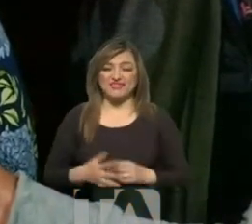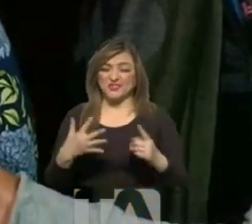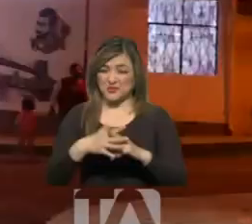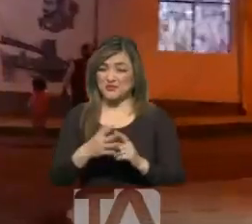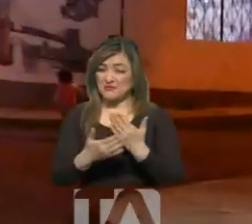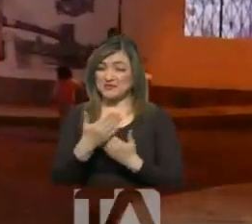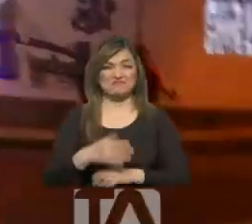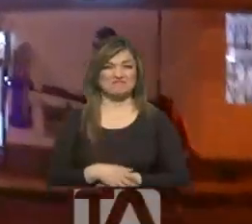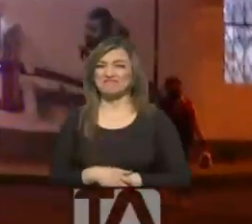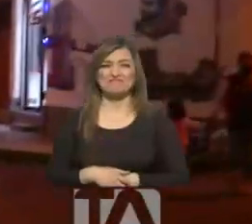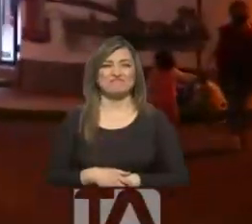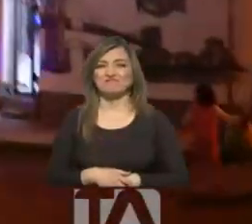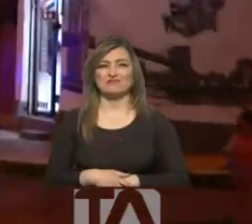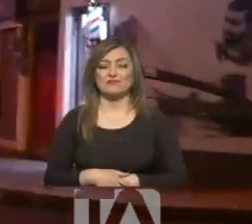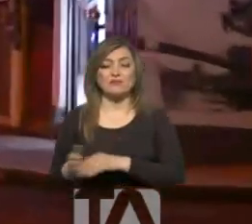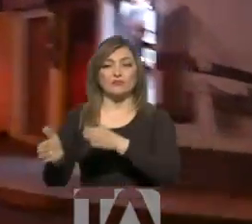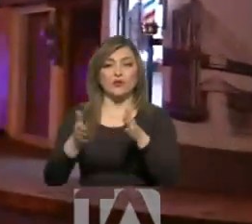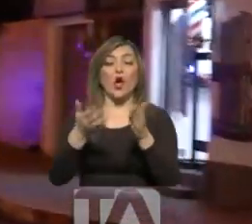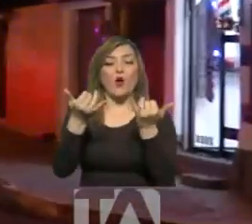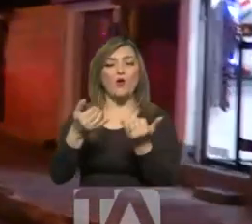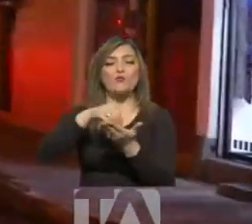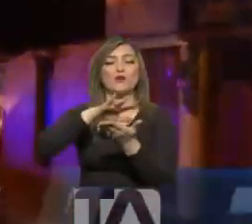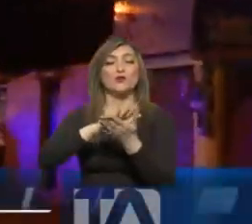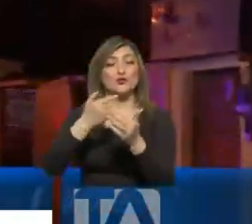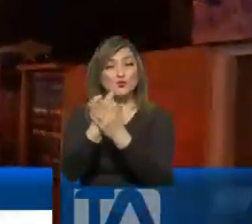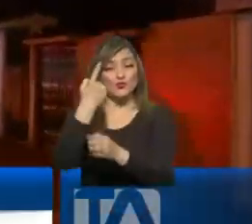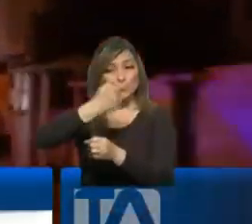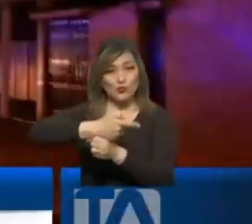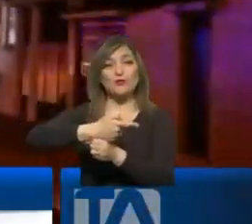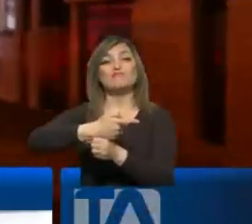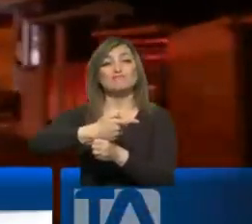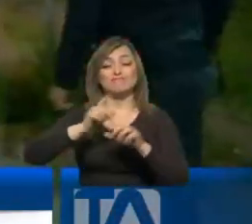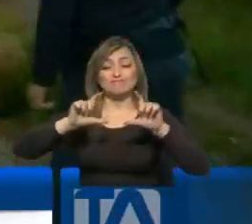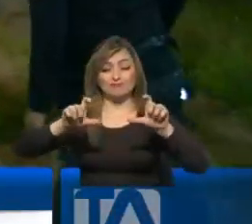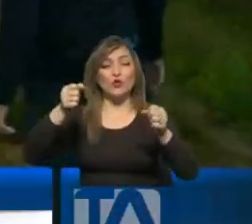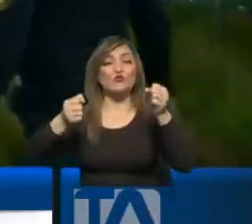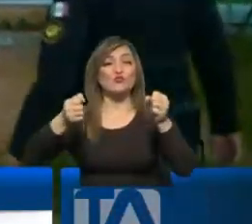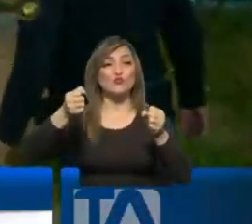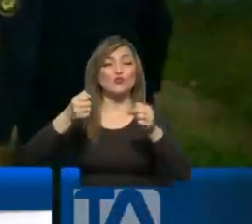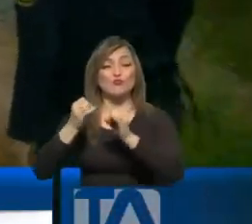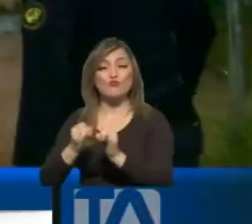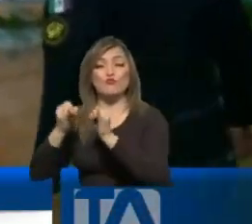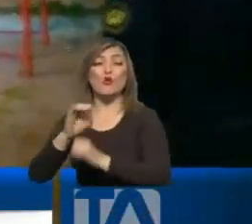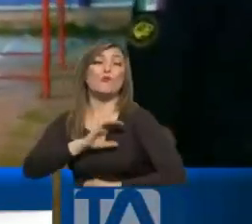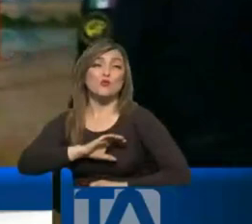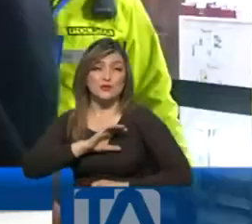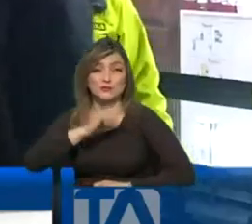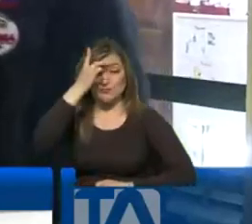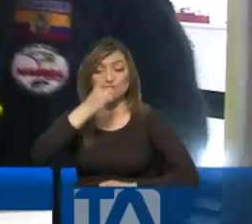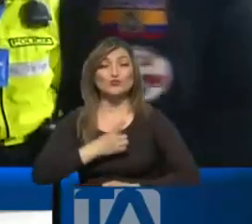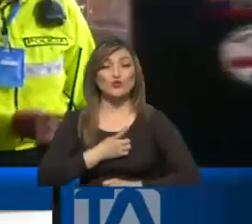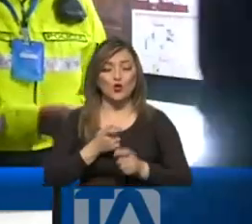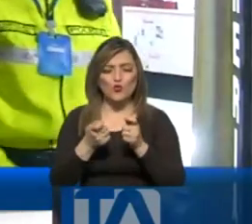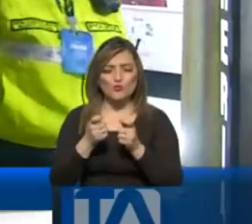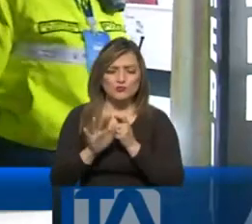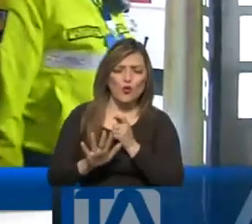tan fácil. Y a pesar que desde hoy rigen nuevas medidas con restricciones impuestas por los gobiernos locales, los operativos continuarán